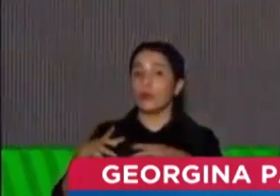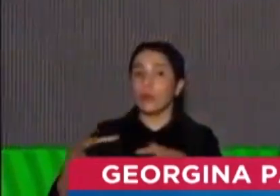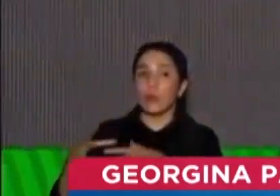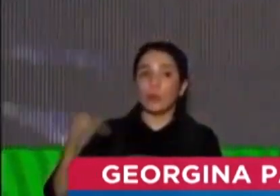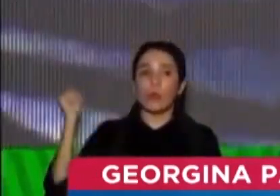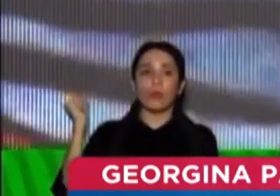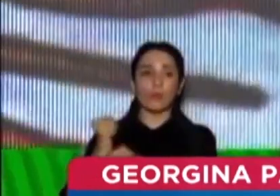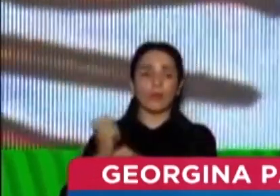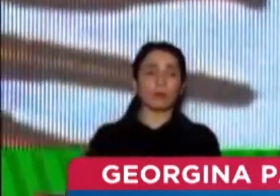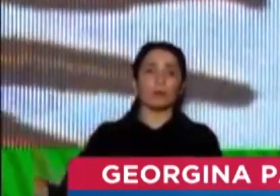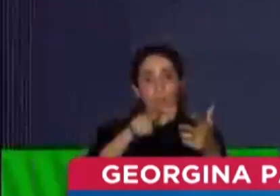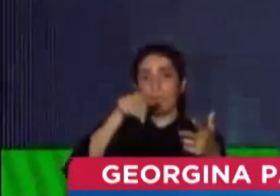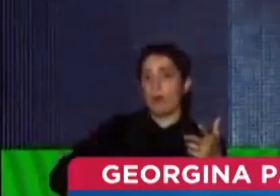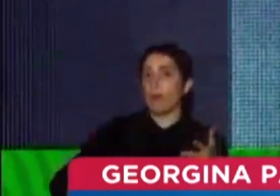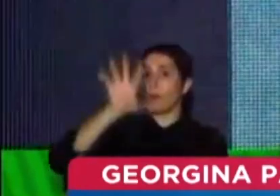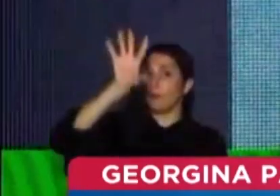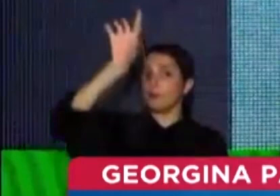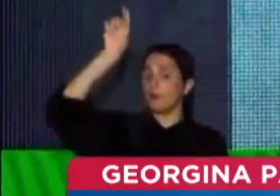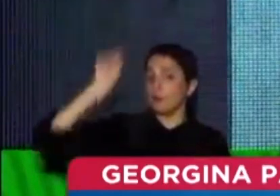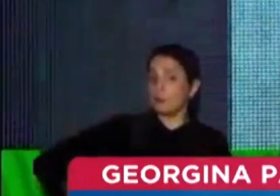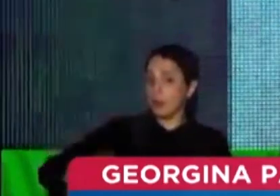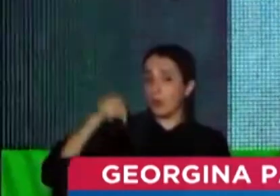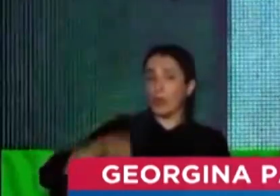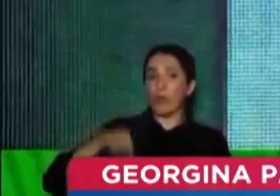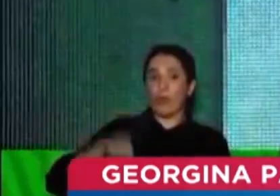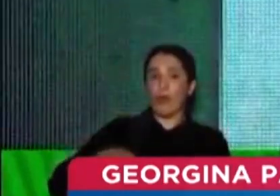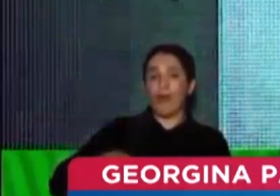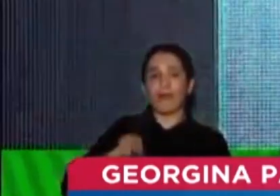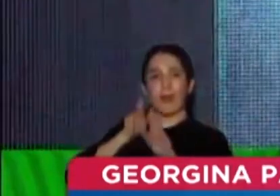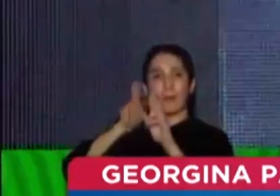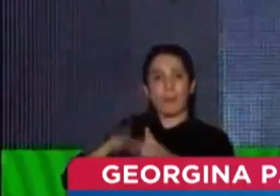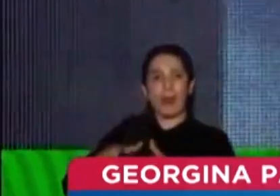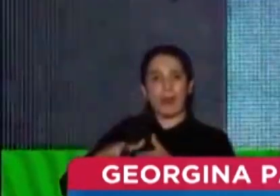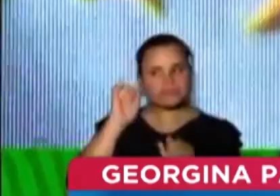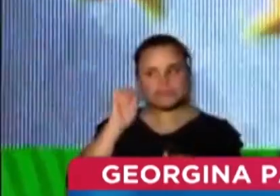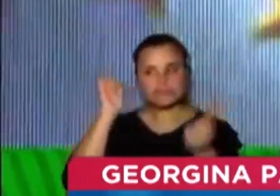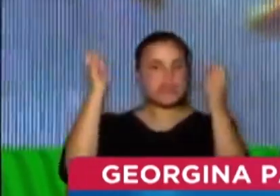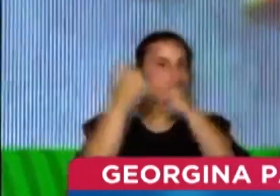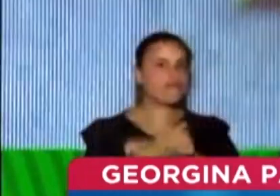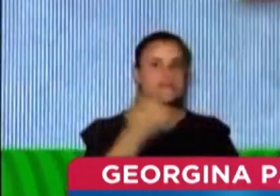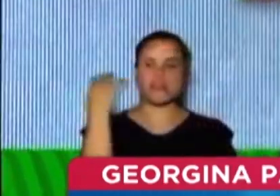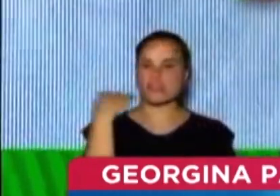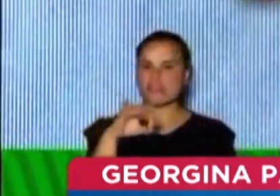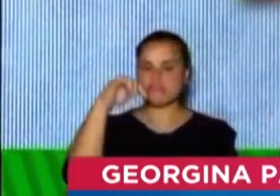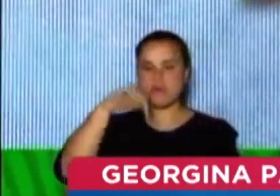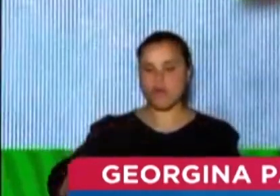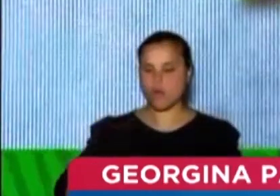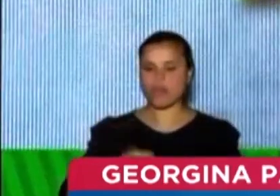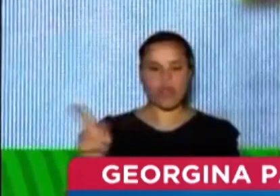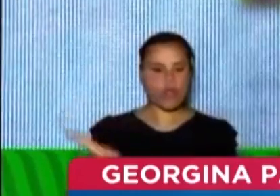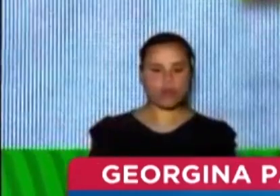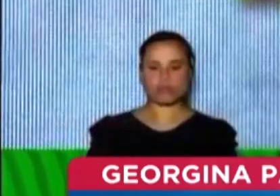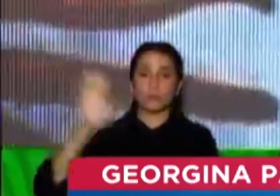teatraliza mucho su presentación, quizás ahí empiezan los ruidos, ¿verdad? Sí. Ahí es donde uno dice, quedó sobreactuado esto, ¿verdad?